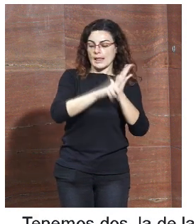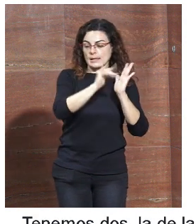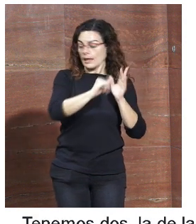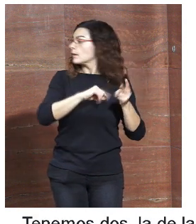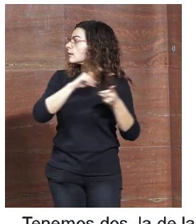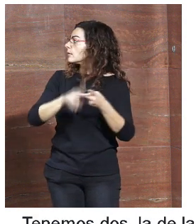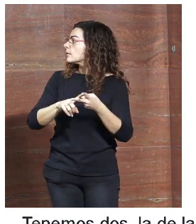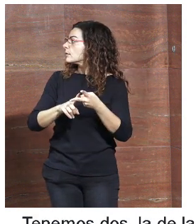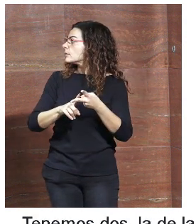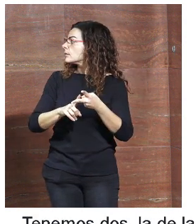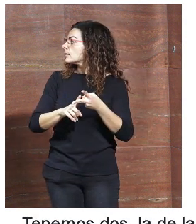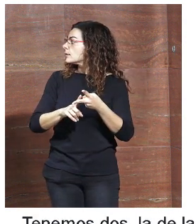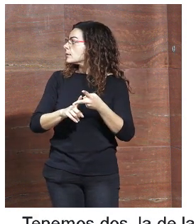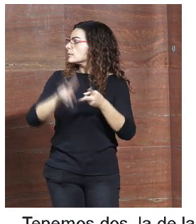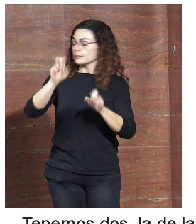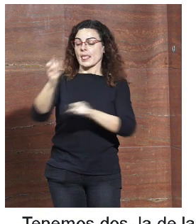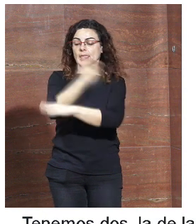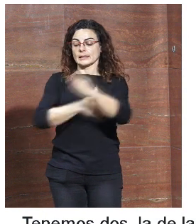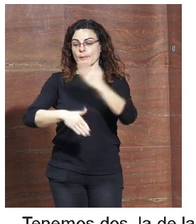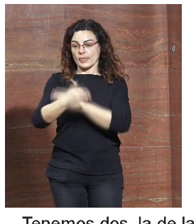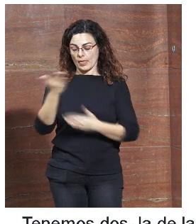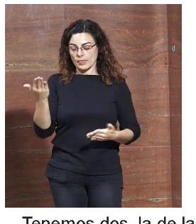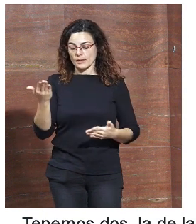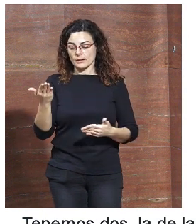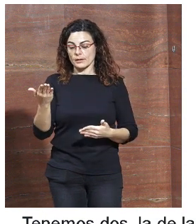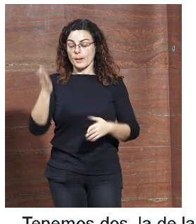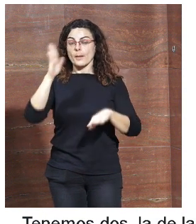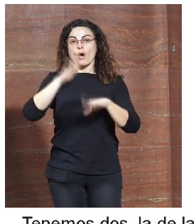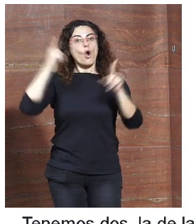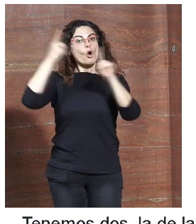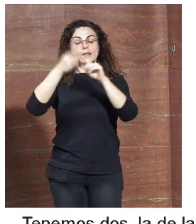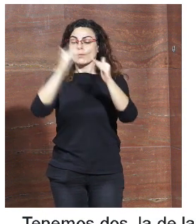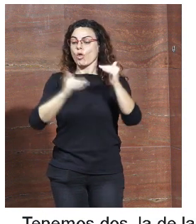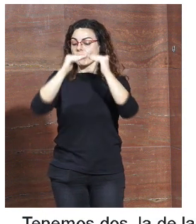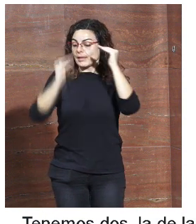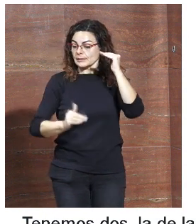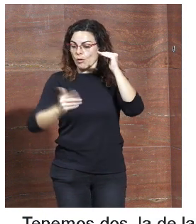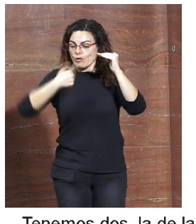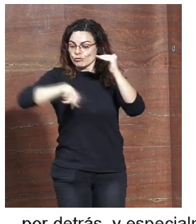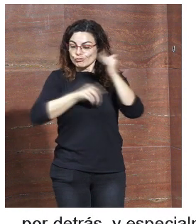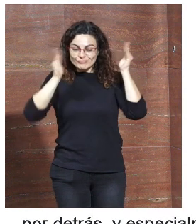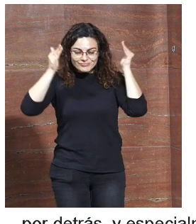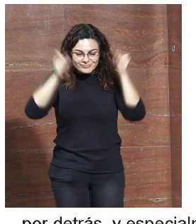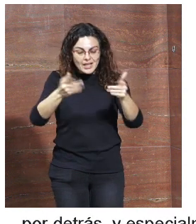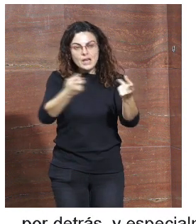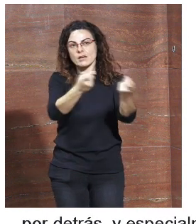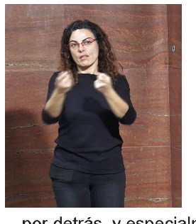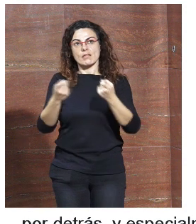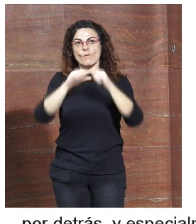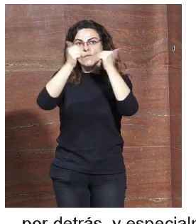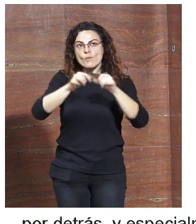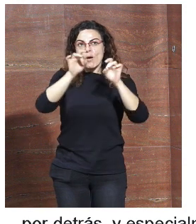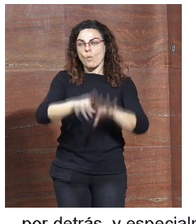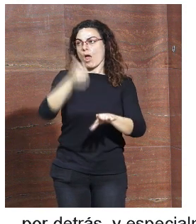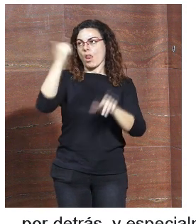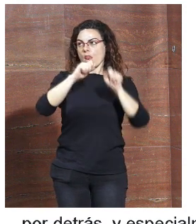reglamentos, lo que nos permite pasar de necesidades a derechos. Para atender la desigualdad en urbanismo y arquitectura necesitamos anclajes de este tipo.